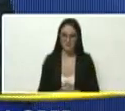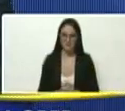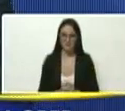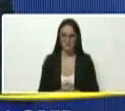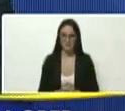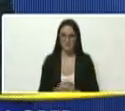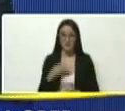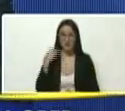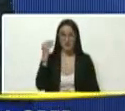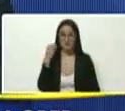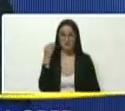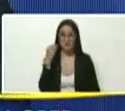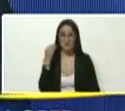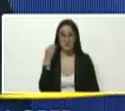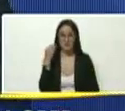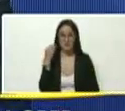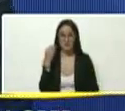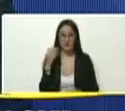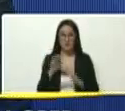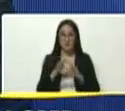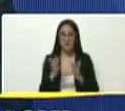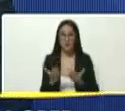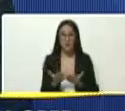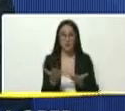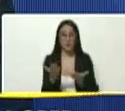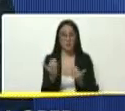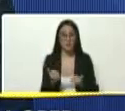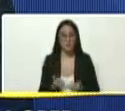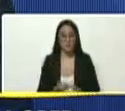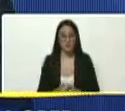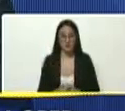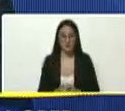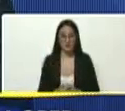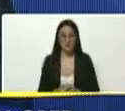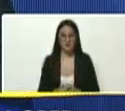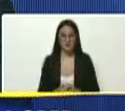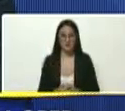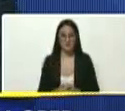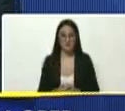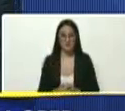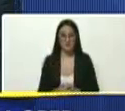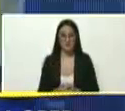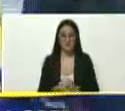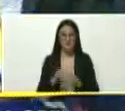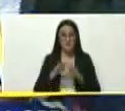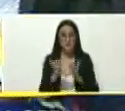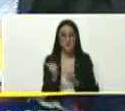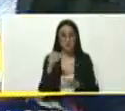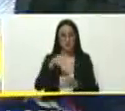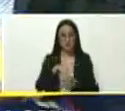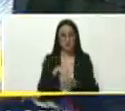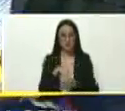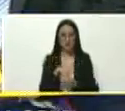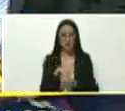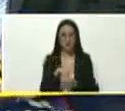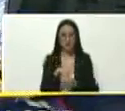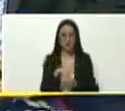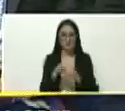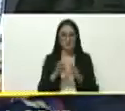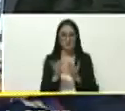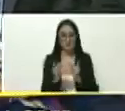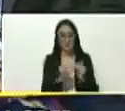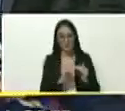Yo creo que ya el mundo clama un mundo inclusivo, un mundo